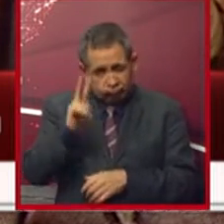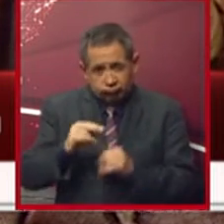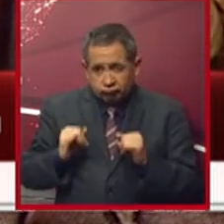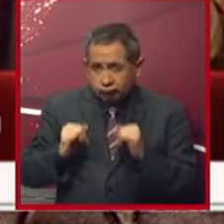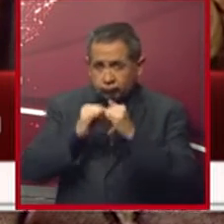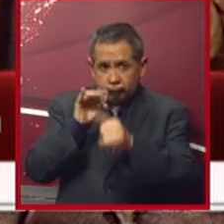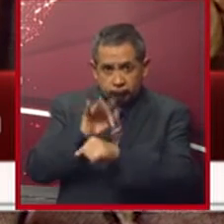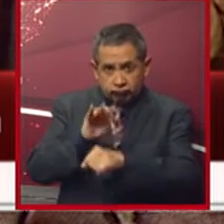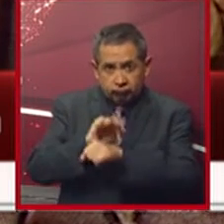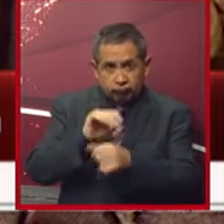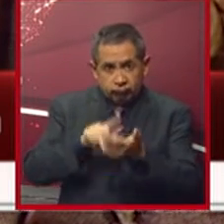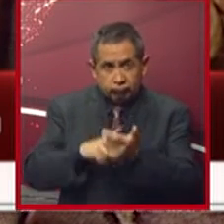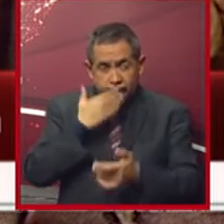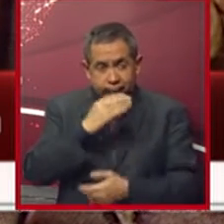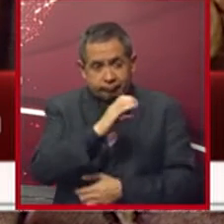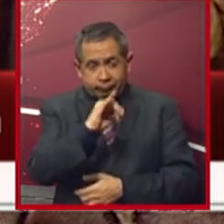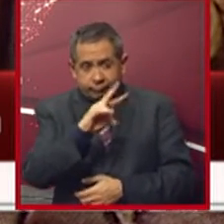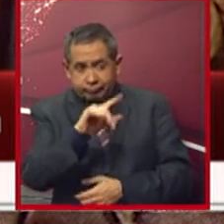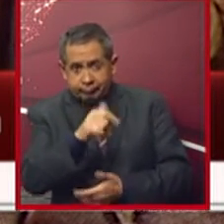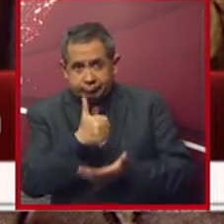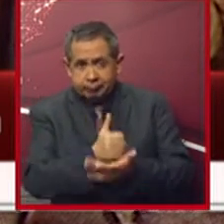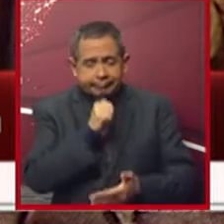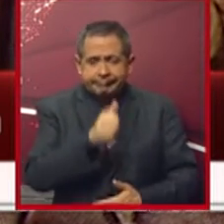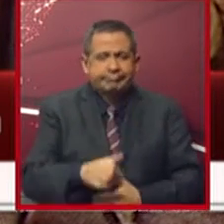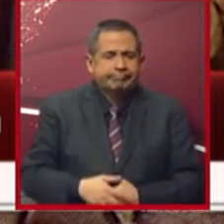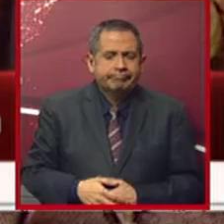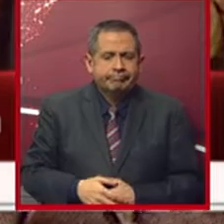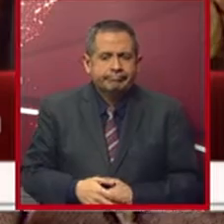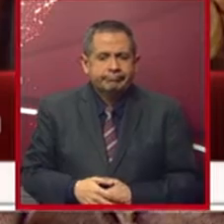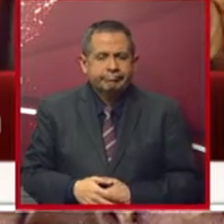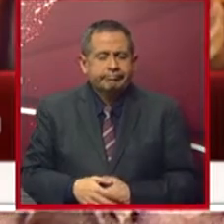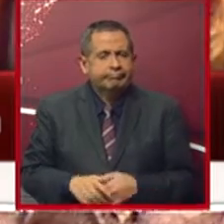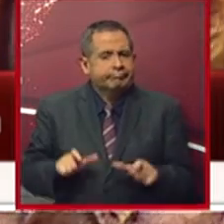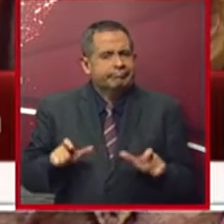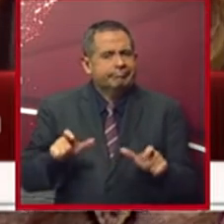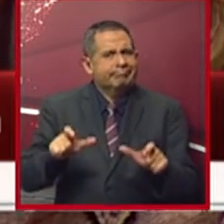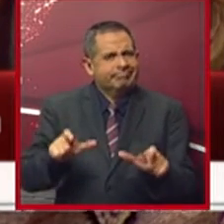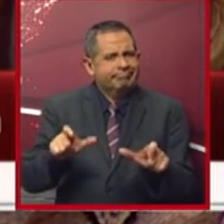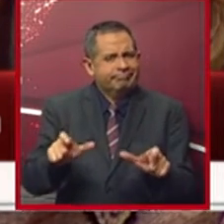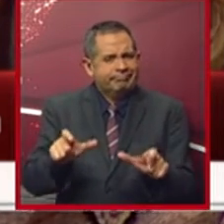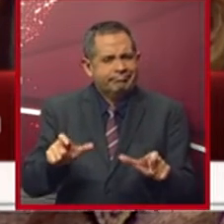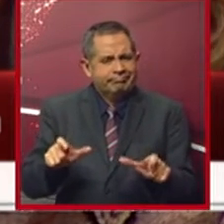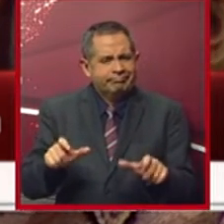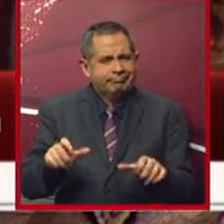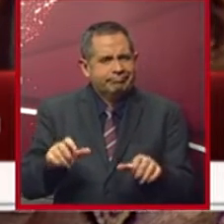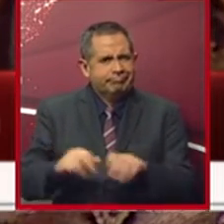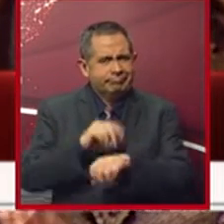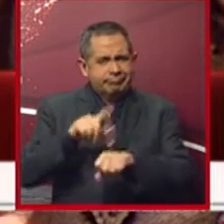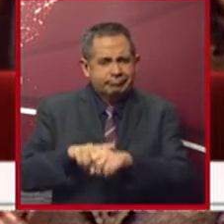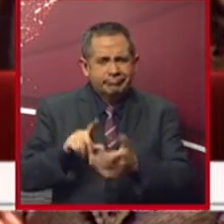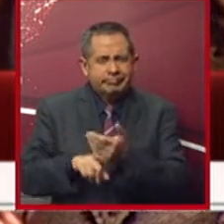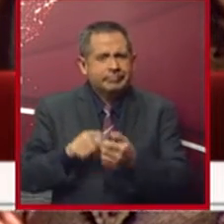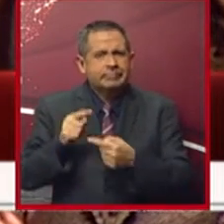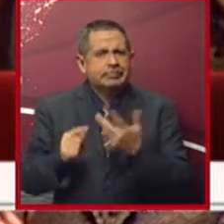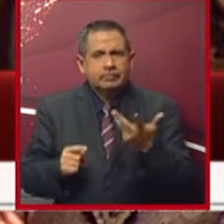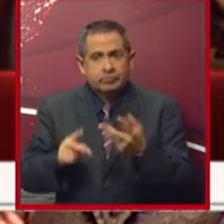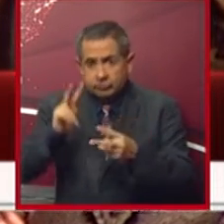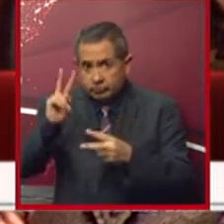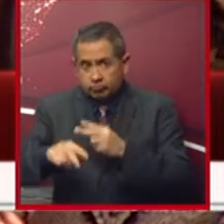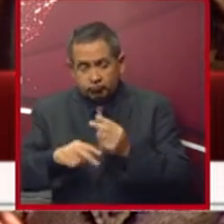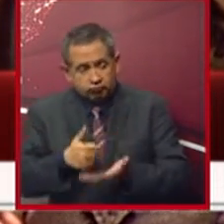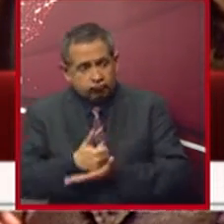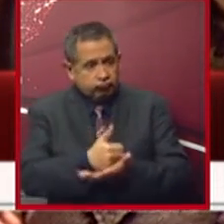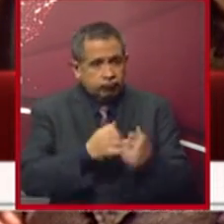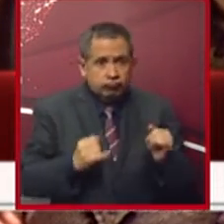instituciones civiles. La Guardia Nacional será un cuerpo dentro de su órbita que, lejos de fortalecer a